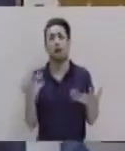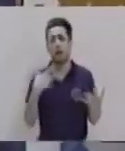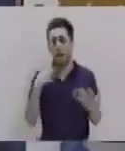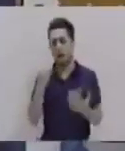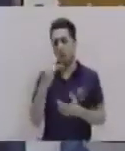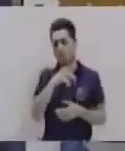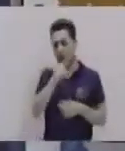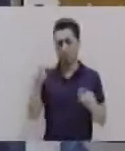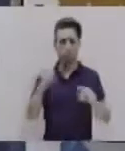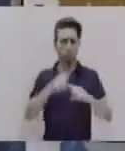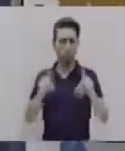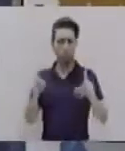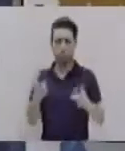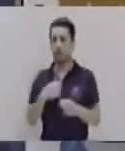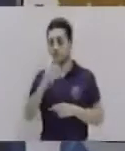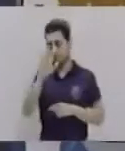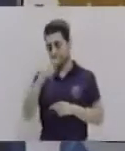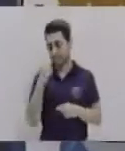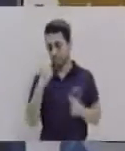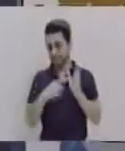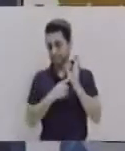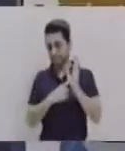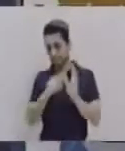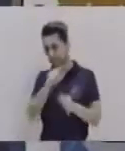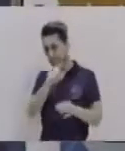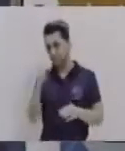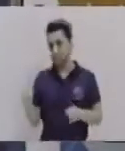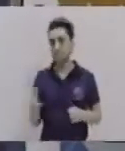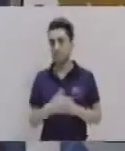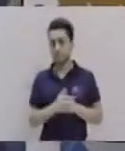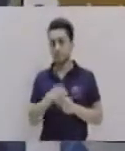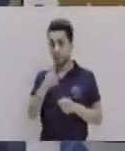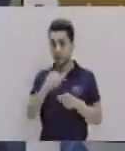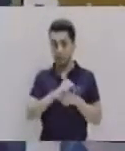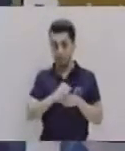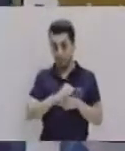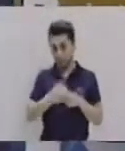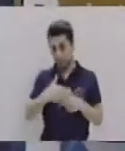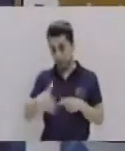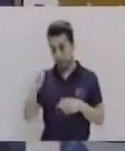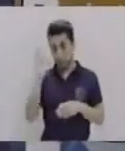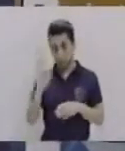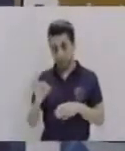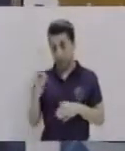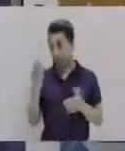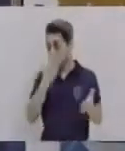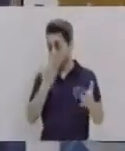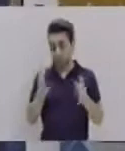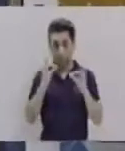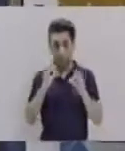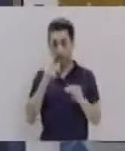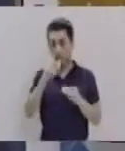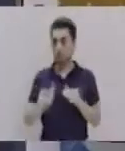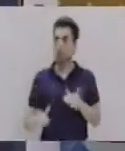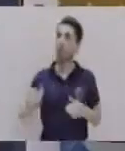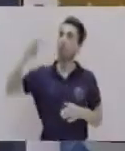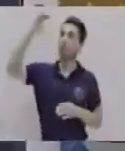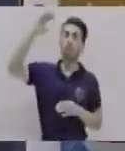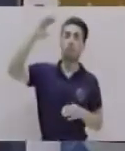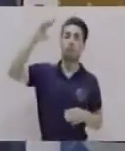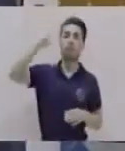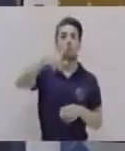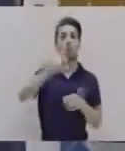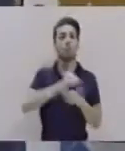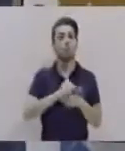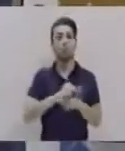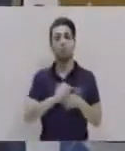hoy quiero mostrarles a todos ustedes que si siguen practicando y siguen estudiando mucho, cuando sean grandes y ya practiquen en